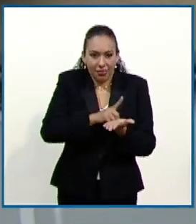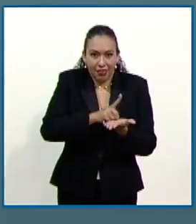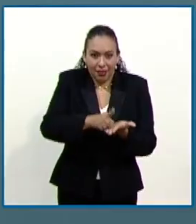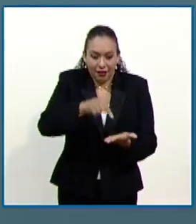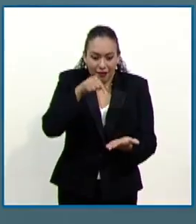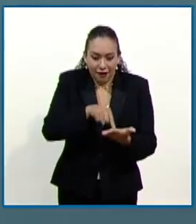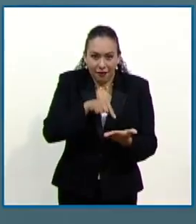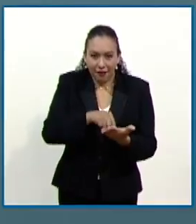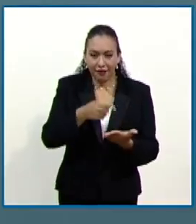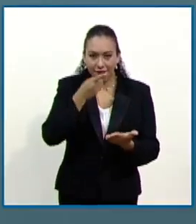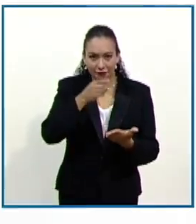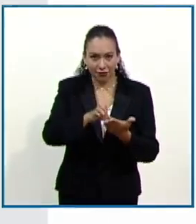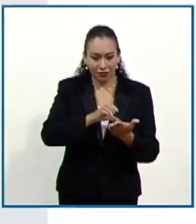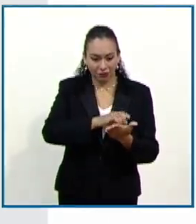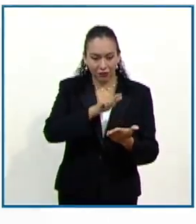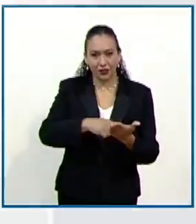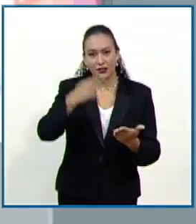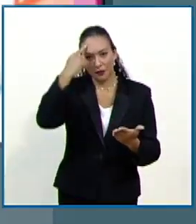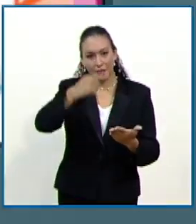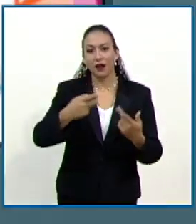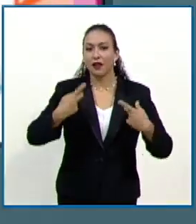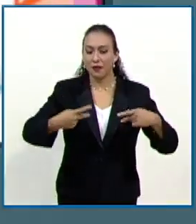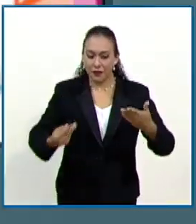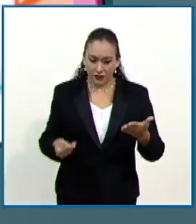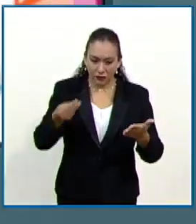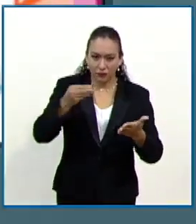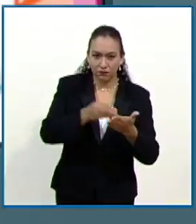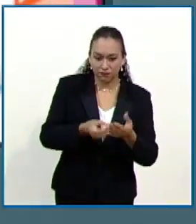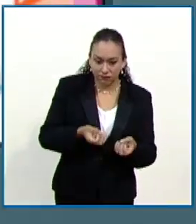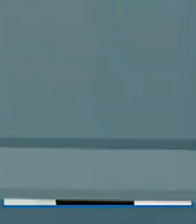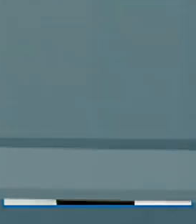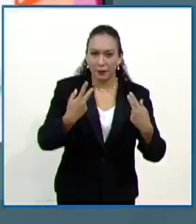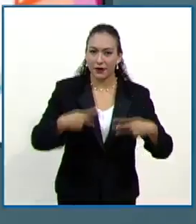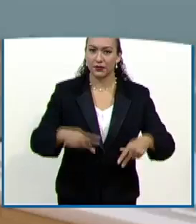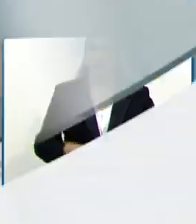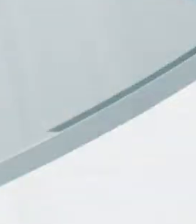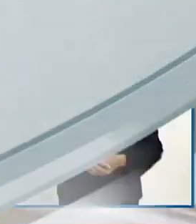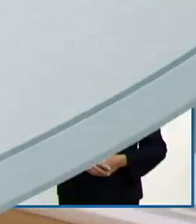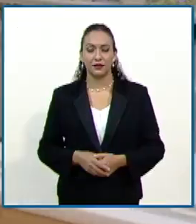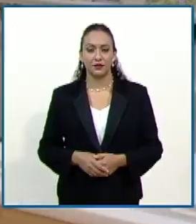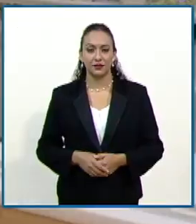económico, social y cultural de cumplimiento progresivo.